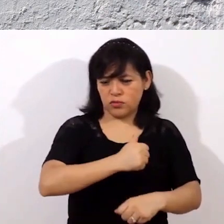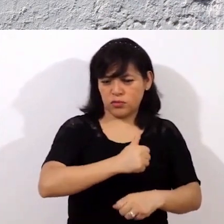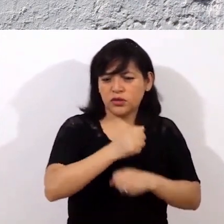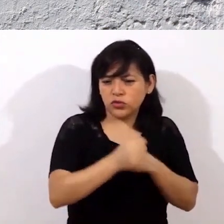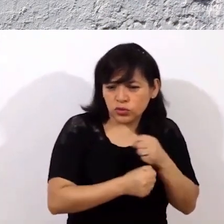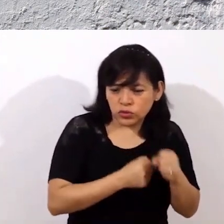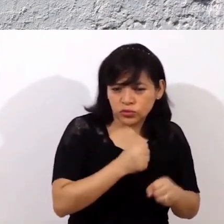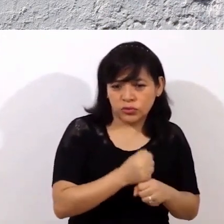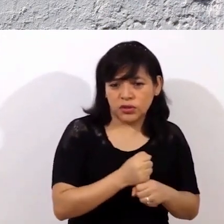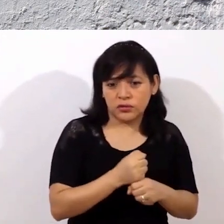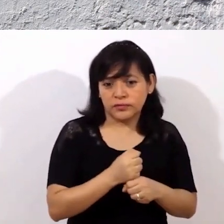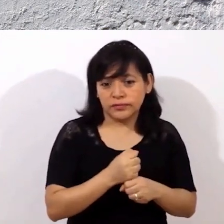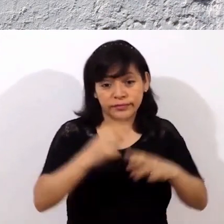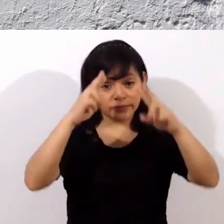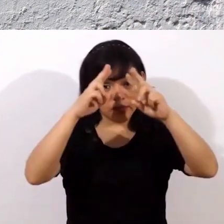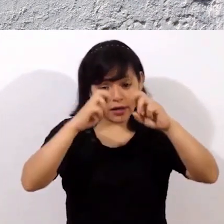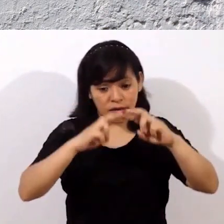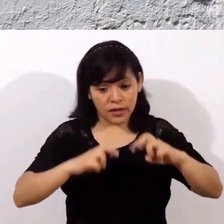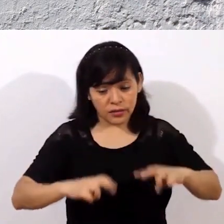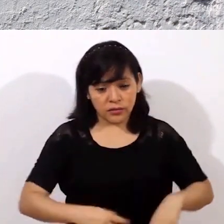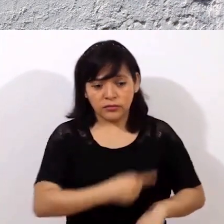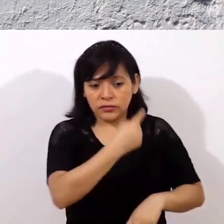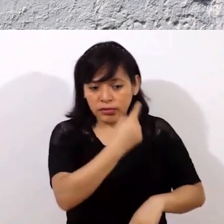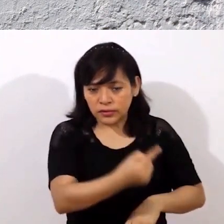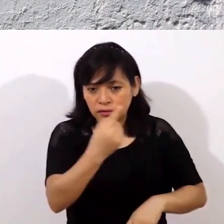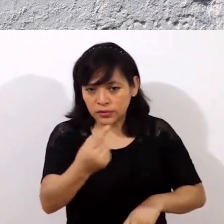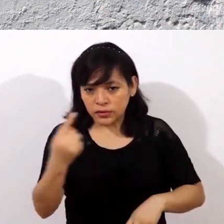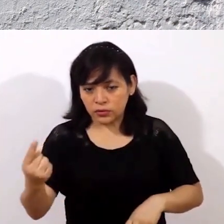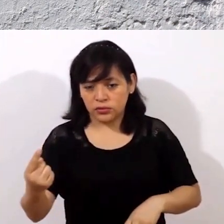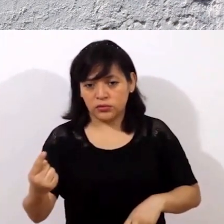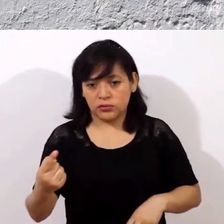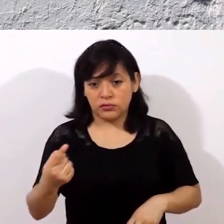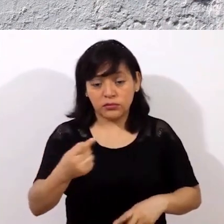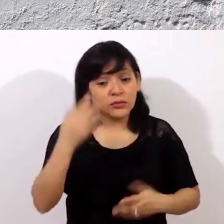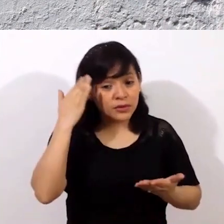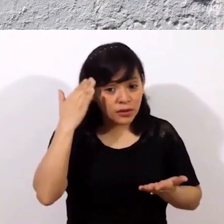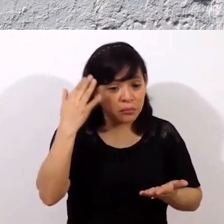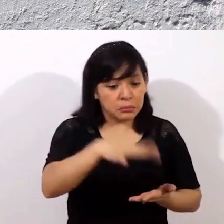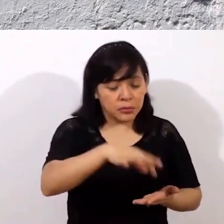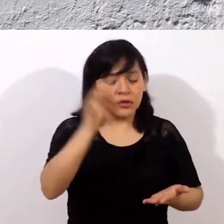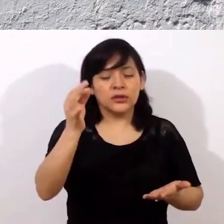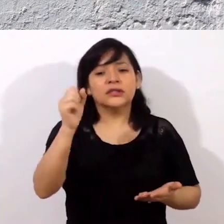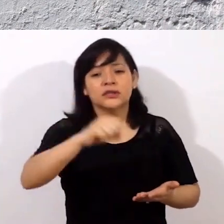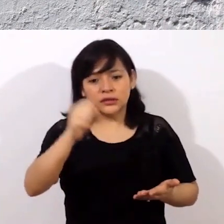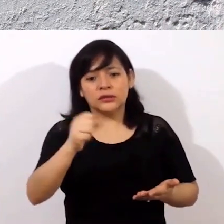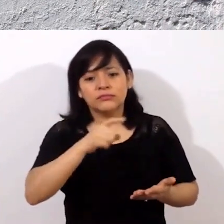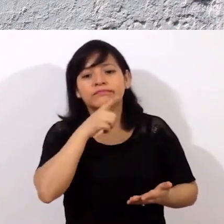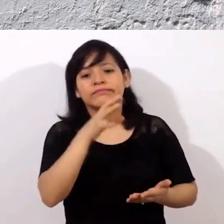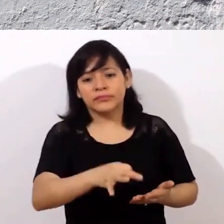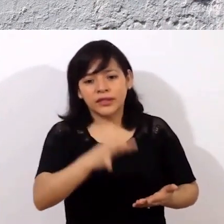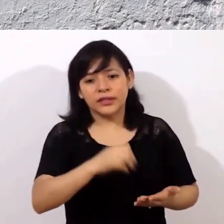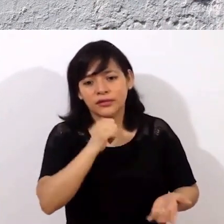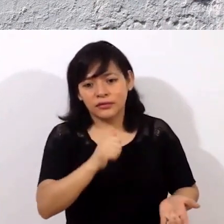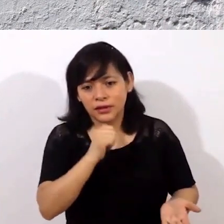este dolor, este mal momento? Bueno, si descubrimos que tenemos una falta, incluso